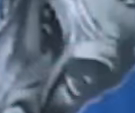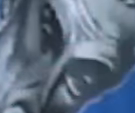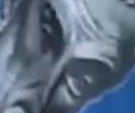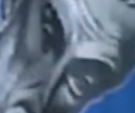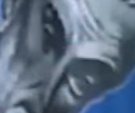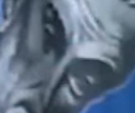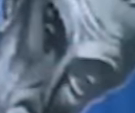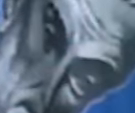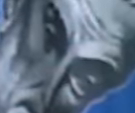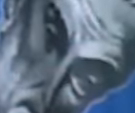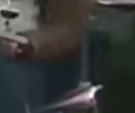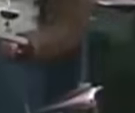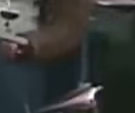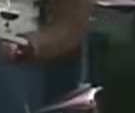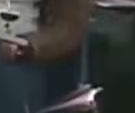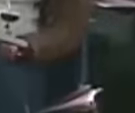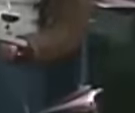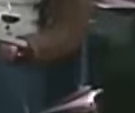de modelo,